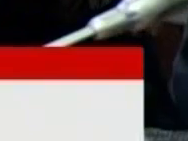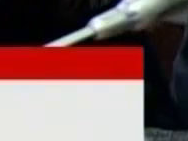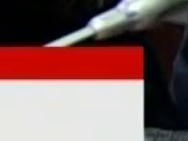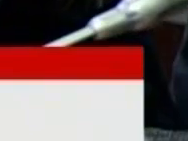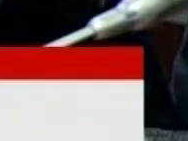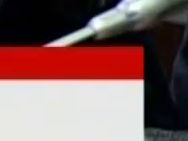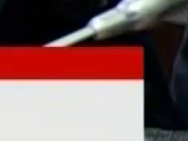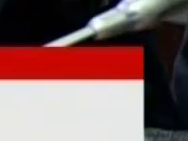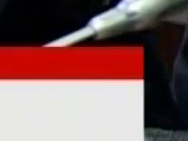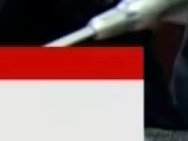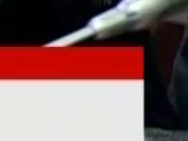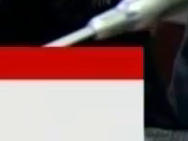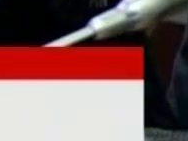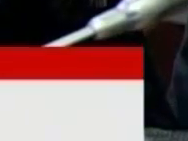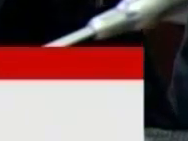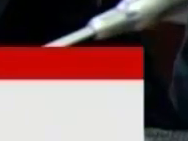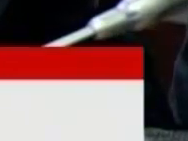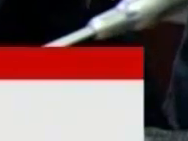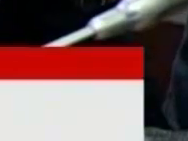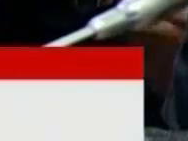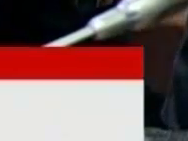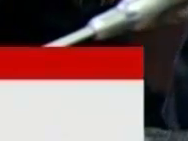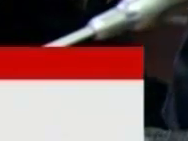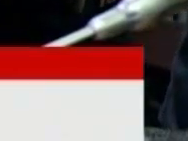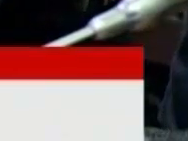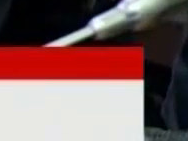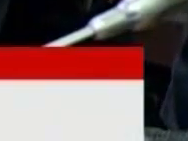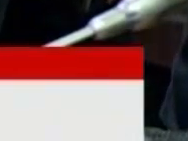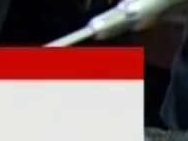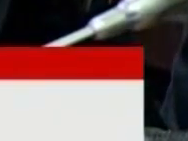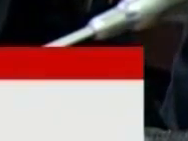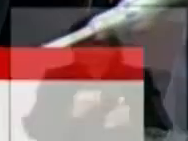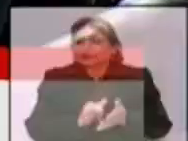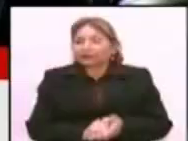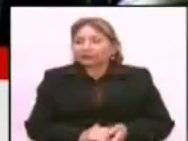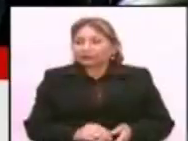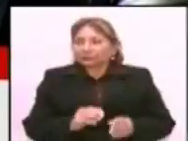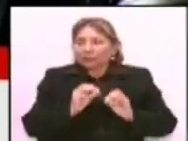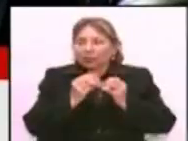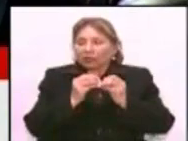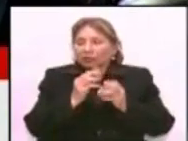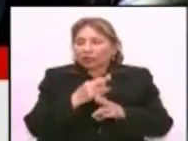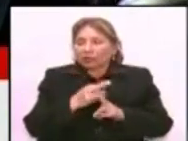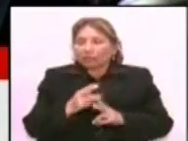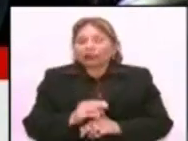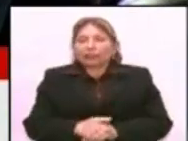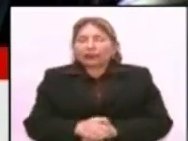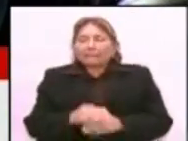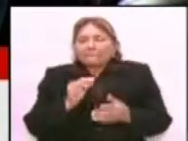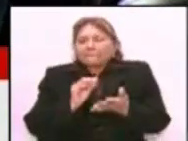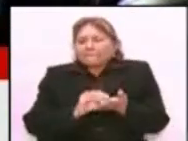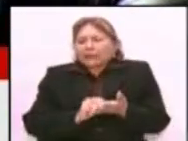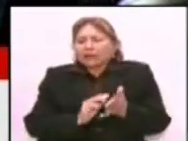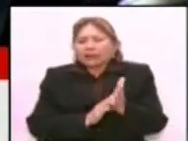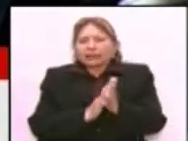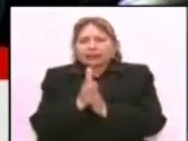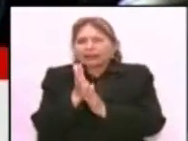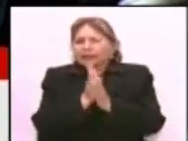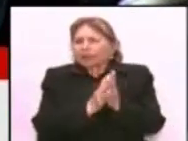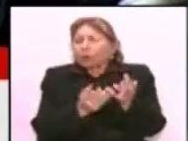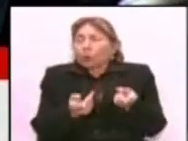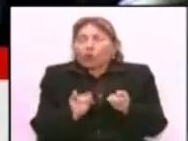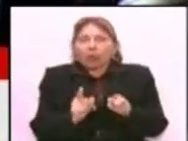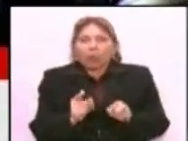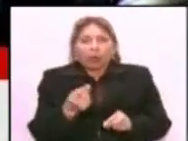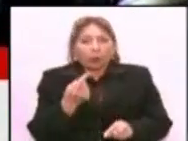capital a riesgo, como se dice? En realidad lo que hemos visto en la práctica es que es el rol más atractivo. Cuando uno trata